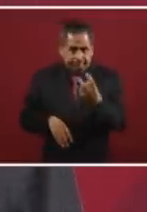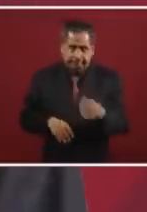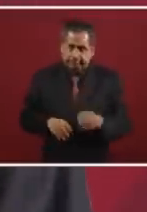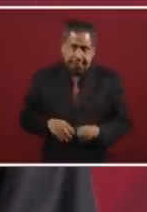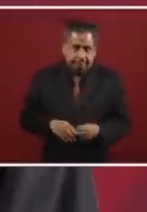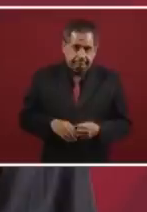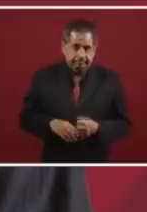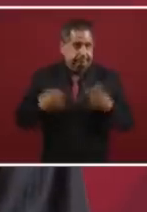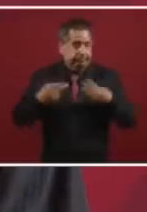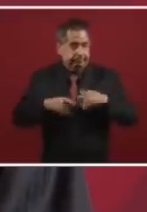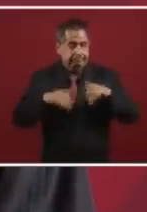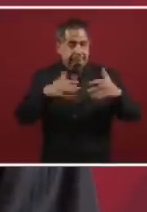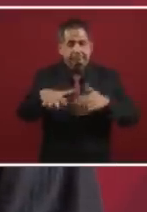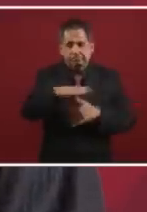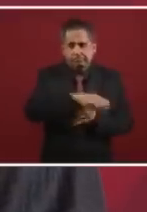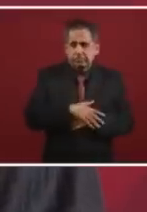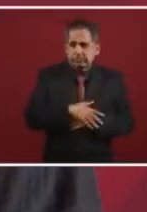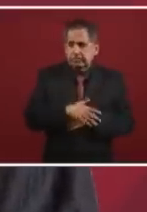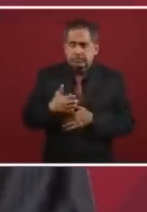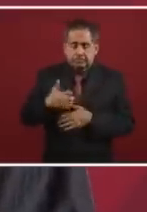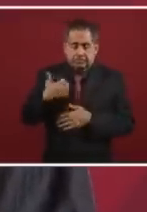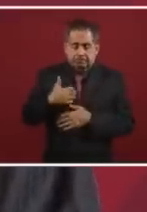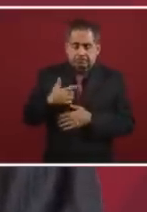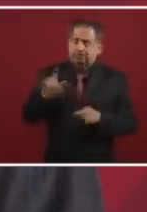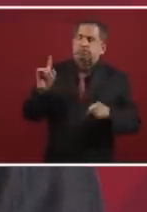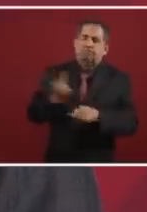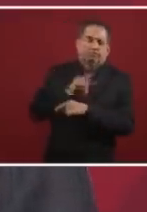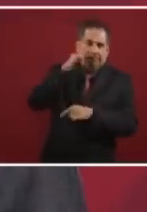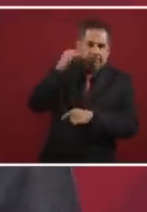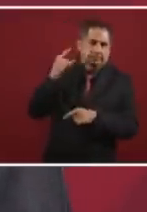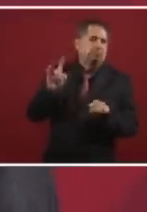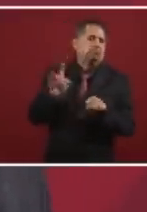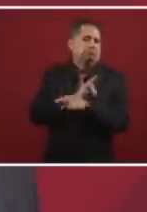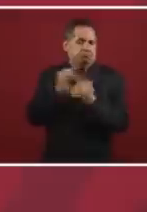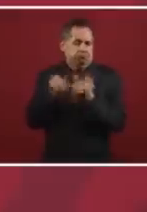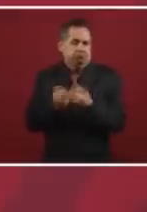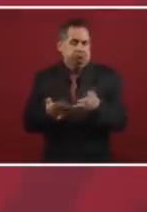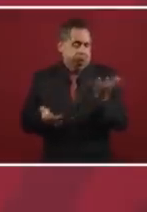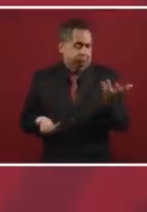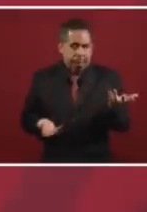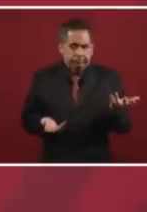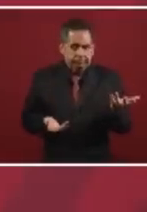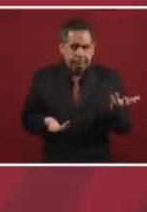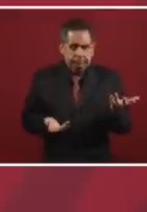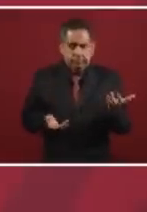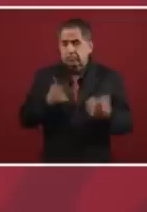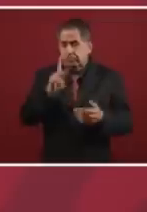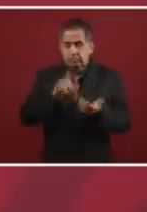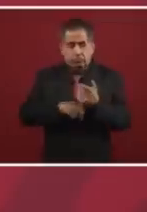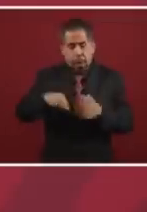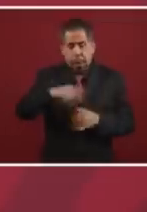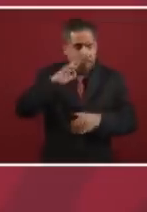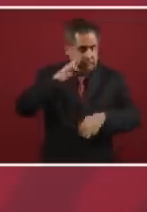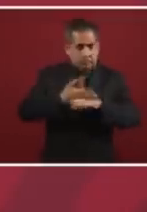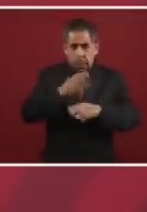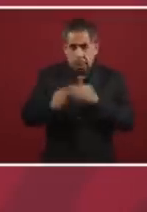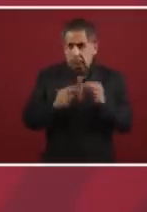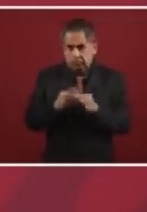el pueblo de méxico actuó como siempre con mucha responsabilidad